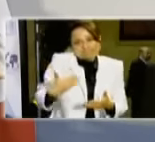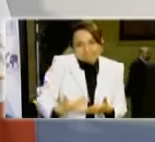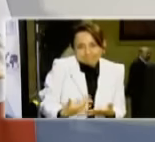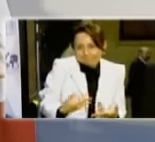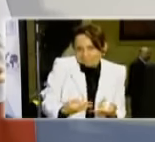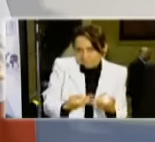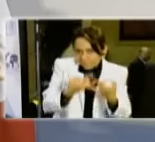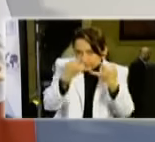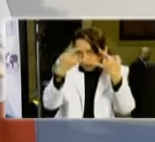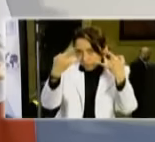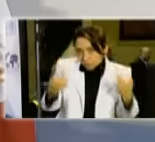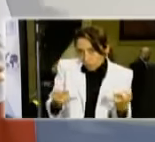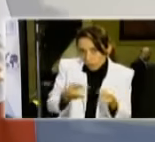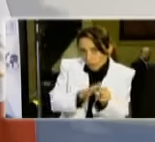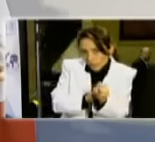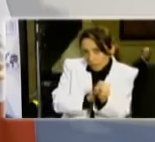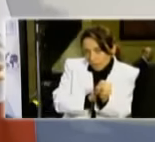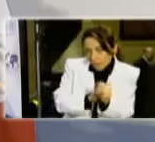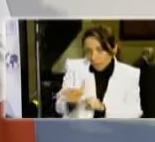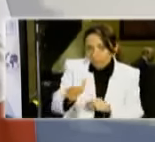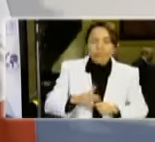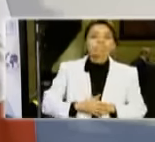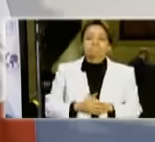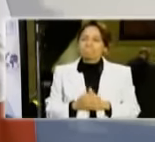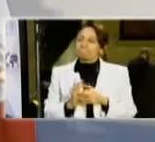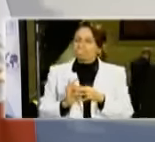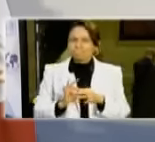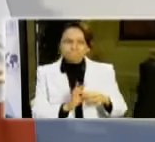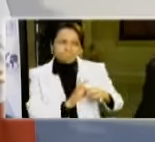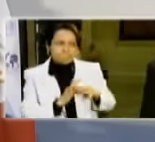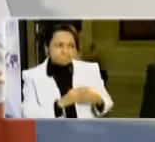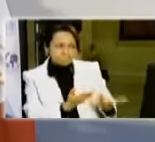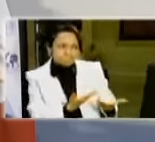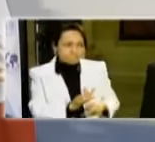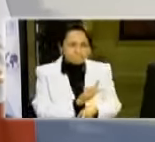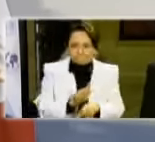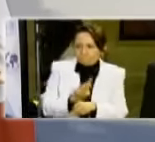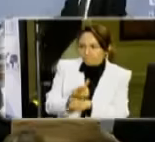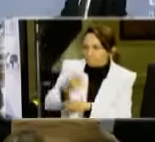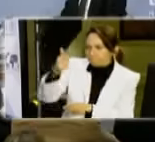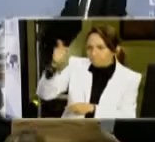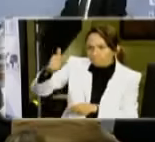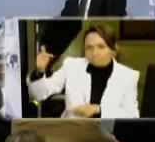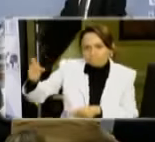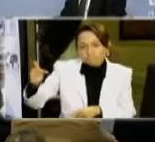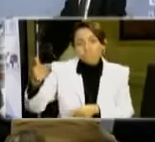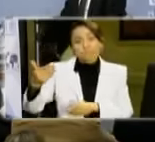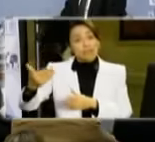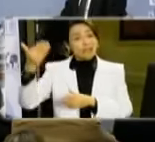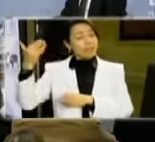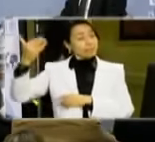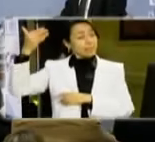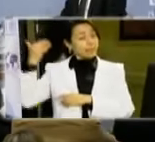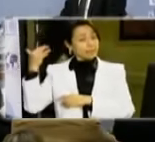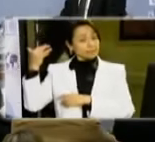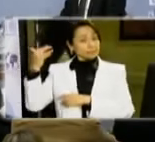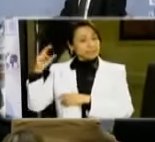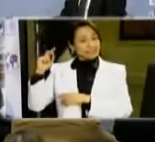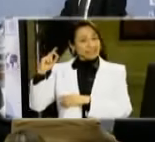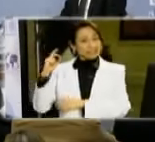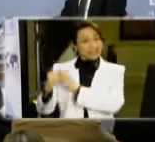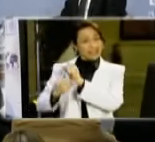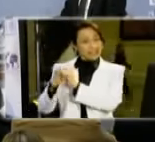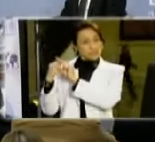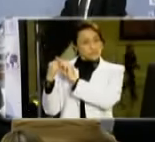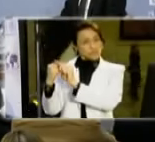entendida como la historia sucesiva de guerras y hegemonías que habían caracterizado no solo las 3 décadas anteriores, sino los